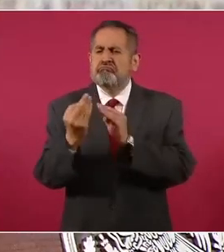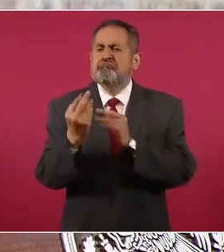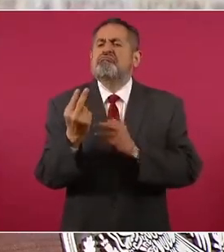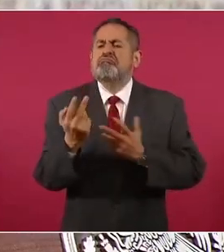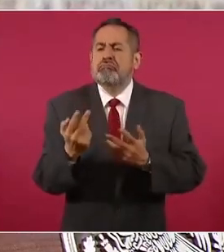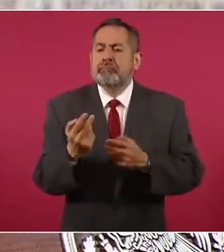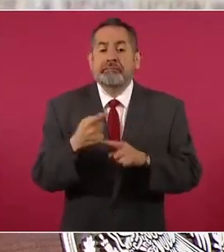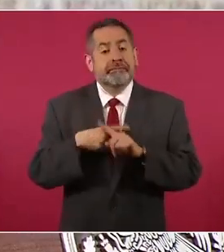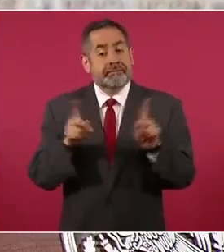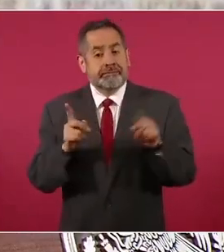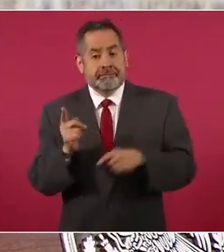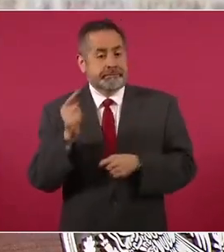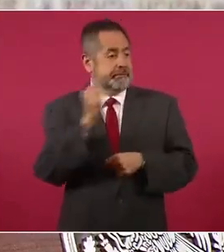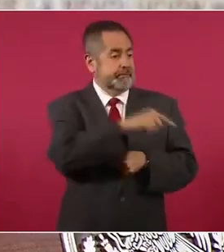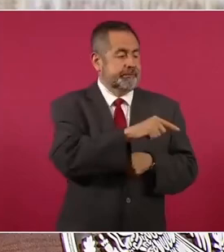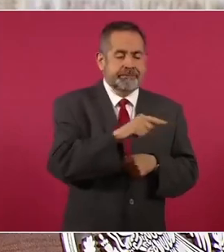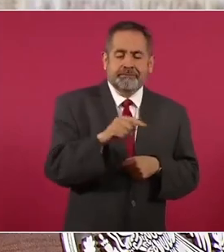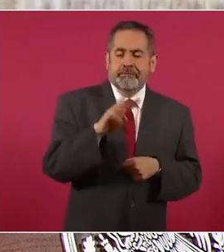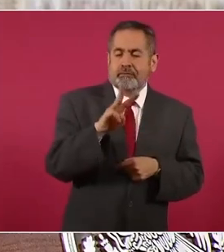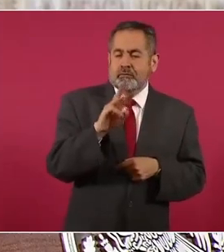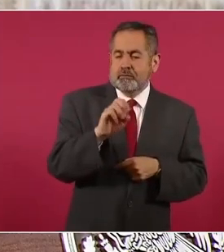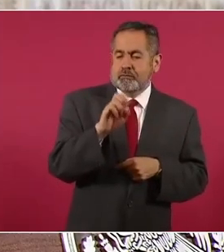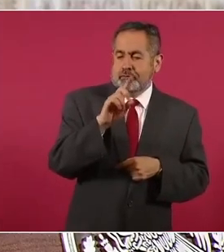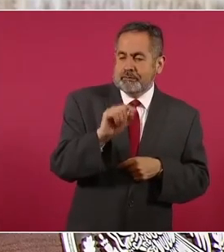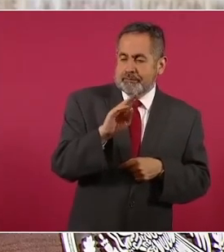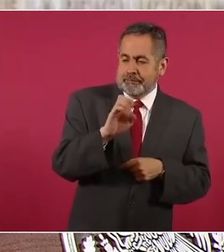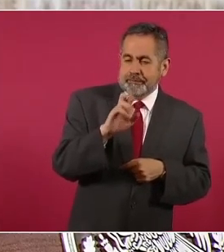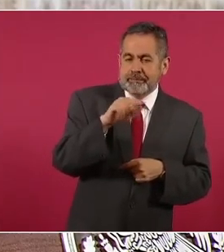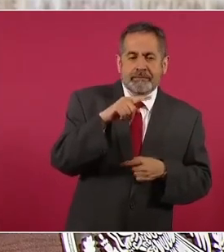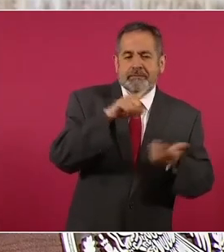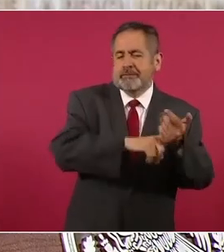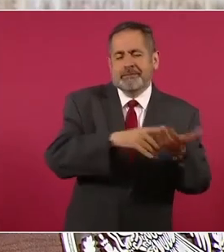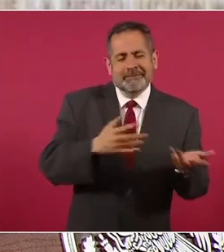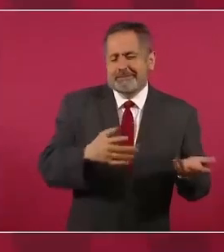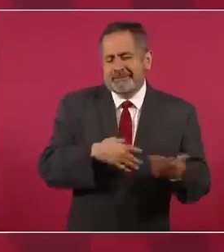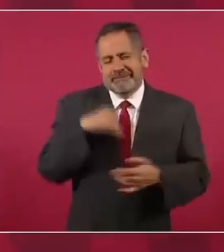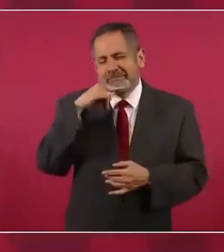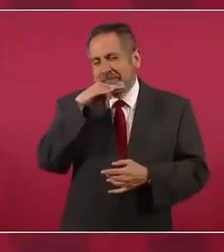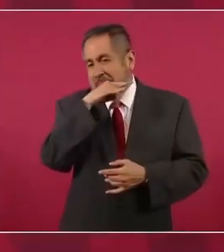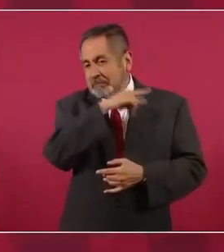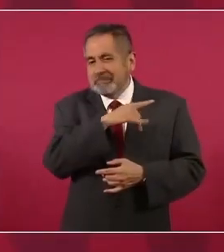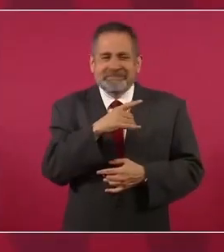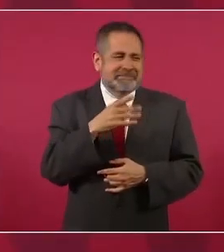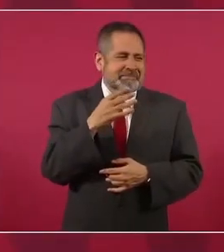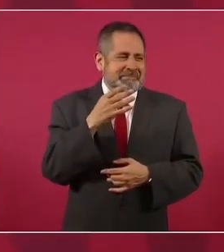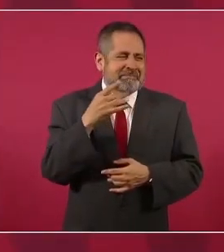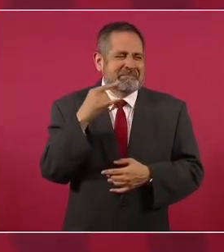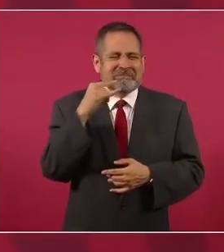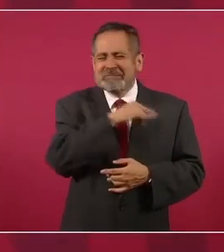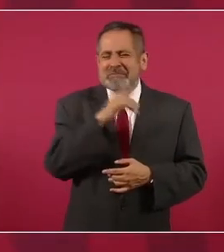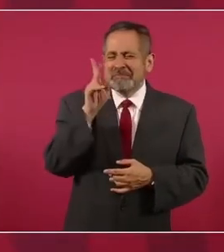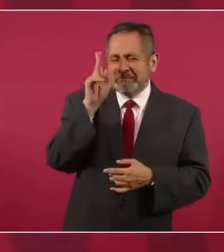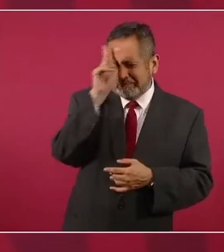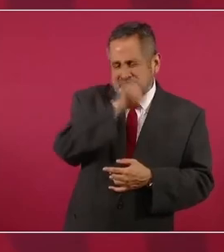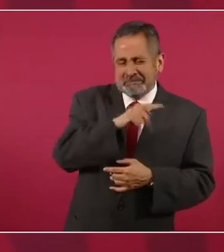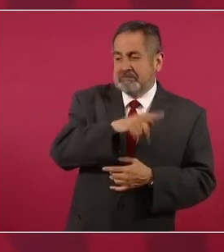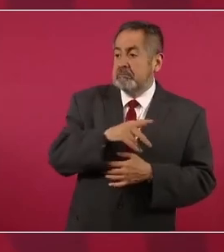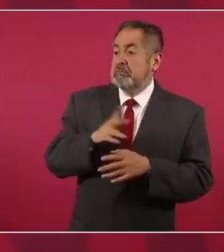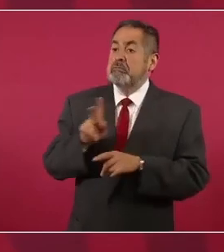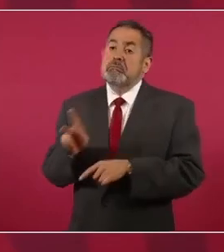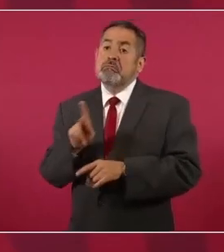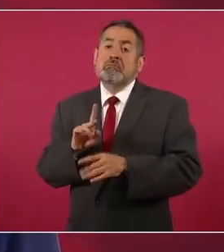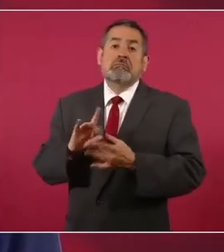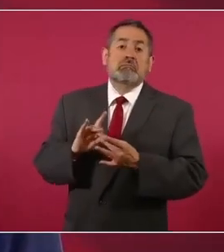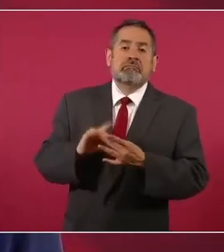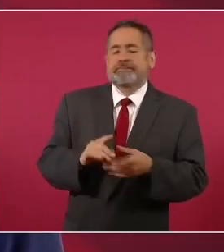porque lo que más molesta es la hipocresía, la simulación. Yo creo que fue muy